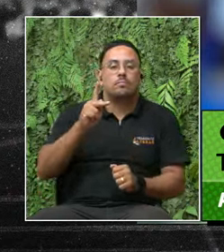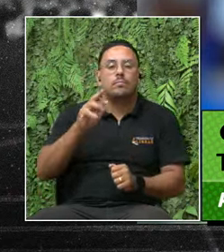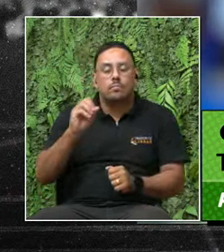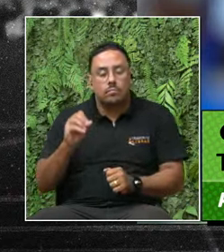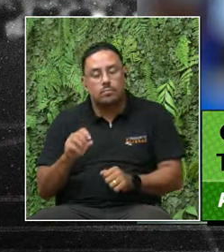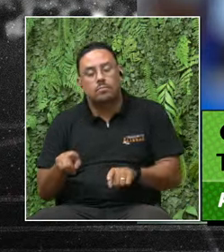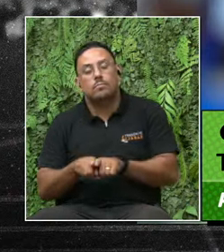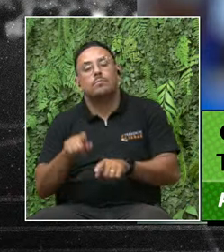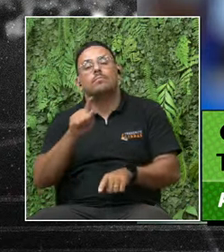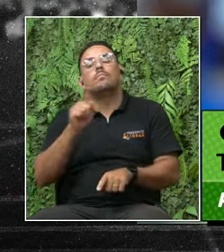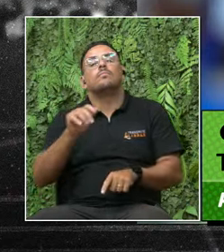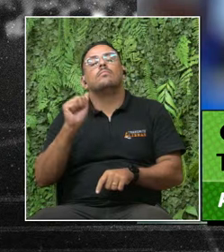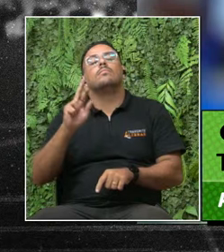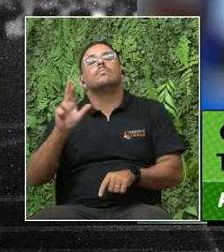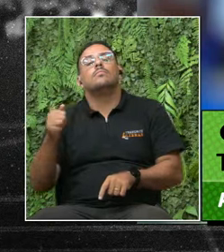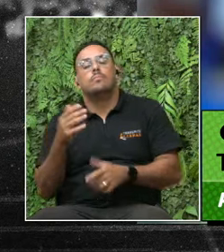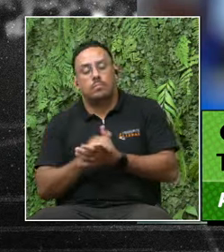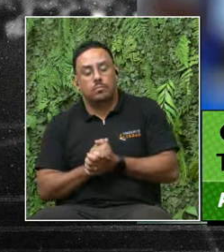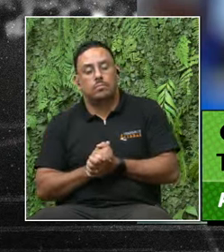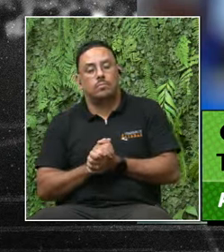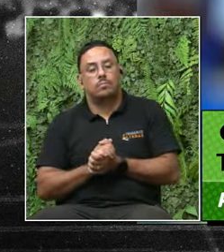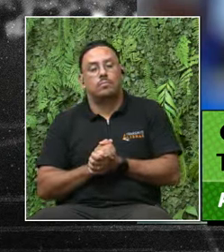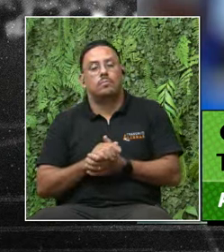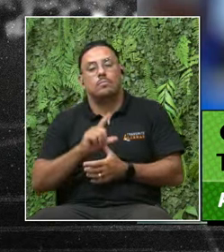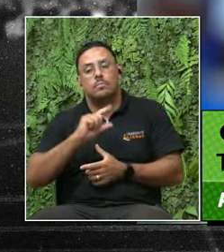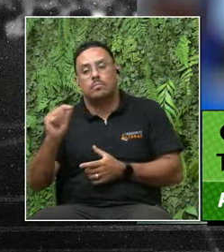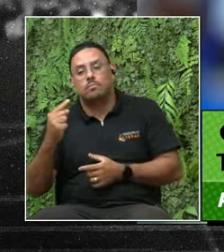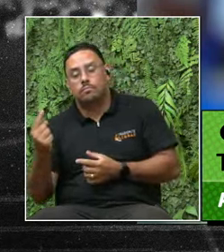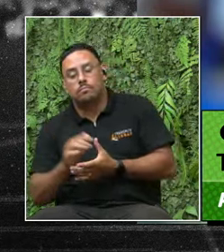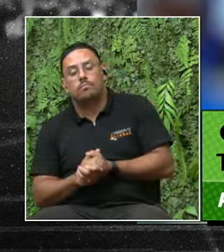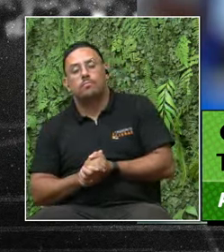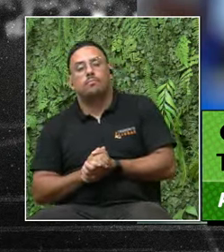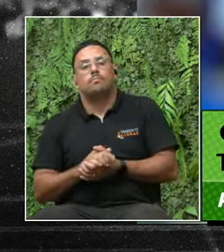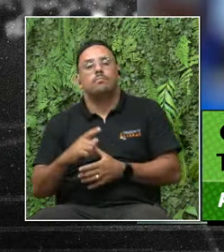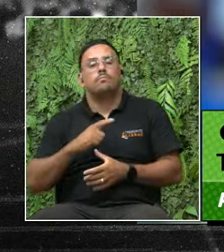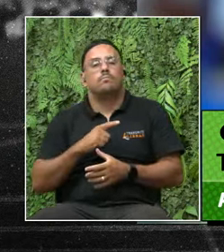saracho seor izquier Sali bien